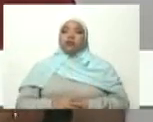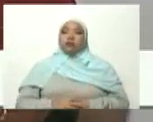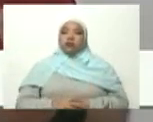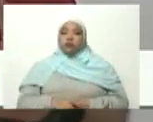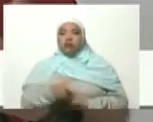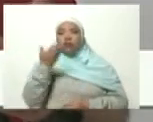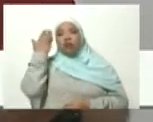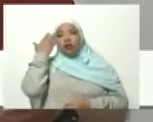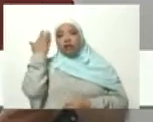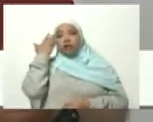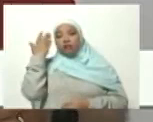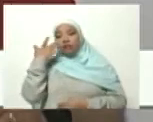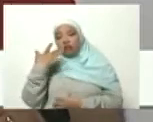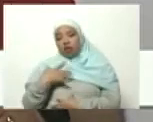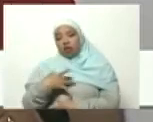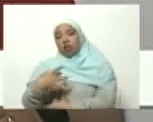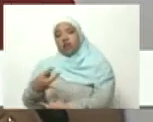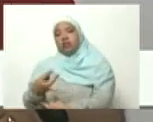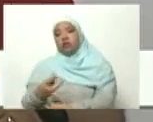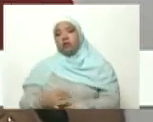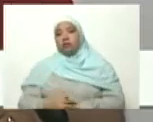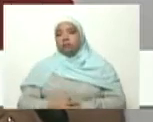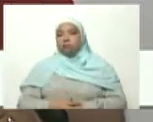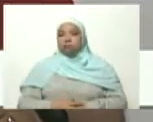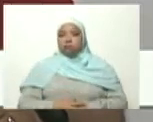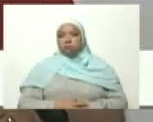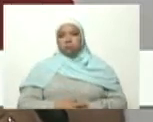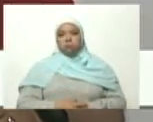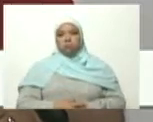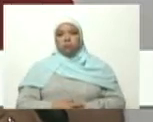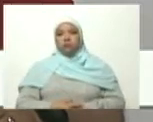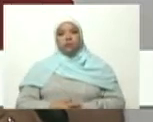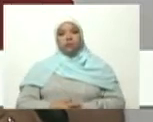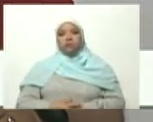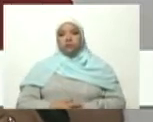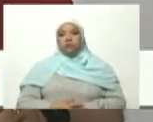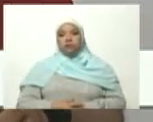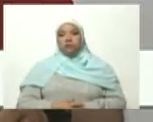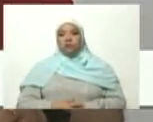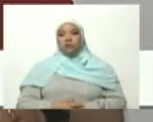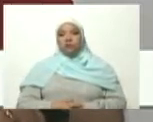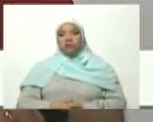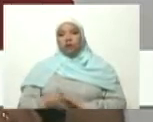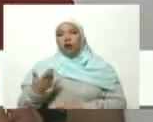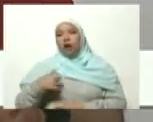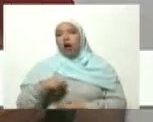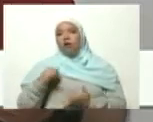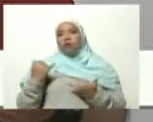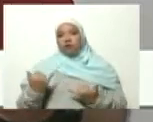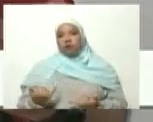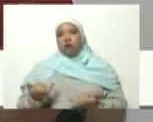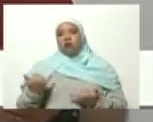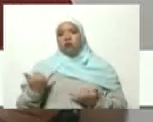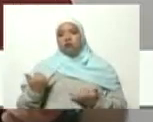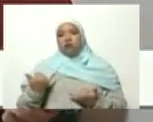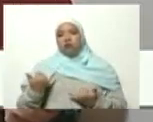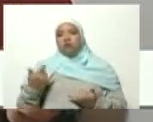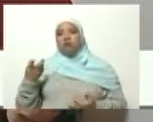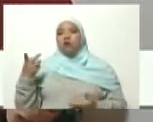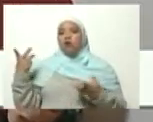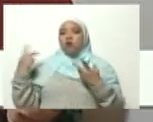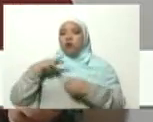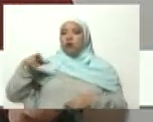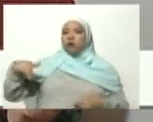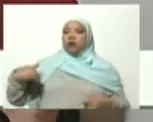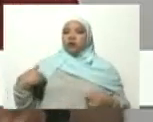Sabemos cuáles son sus intenciones verdaderas. A estas alturas, el que no entienda cuáles son las nuestras,